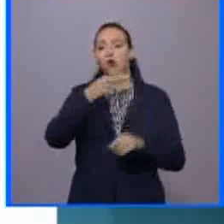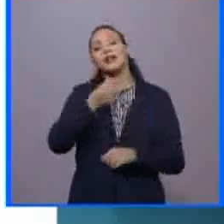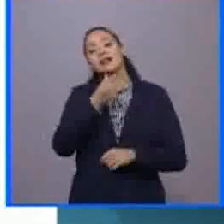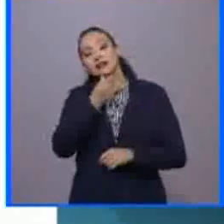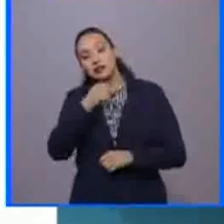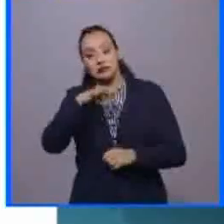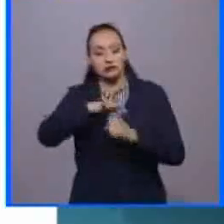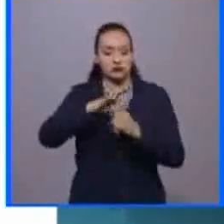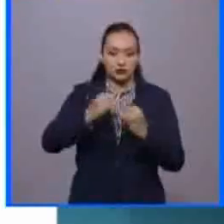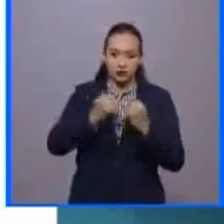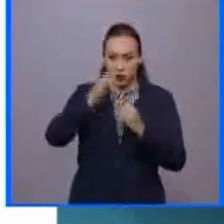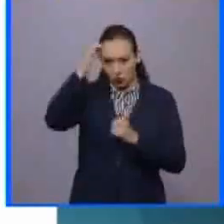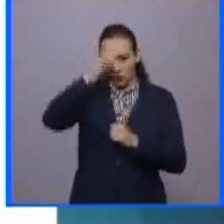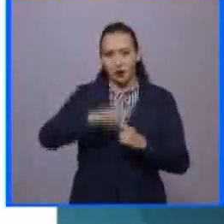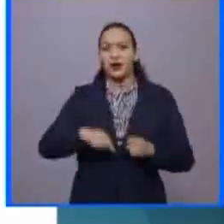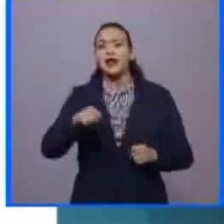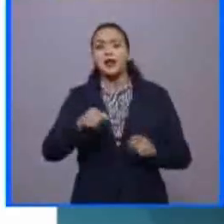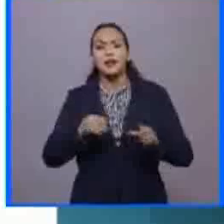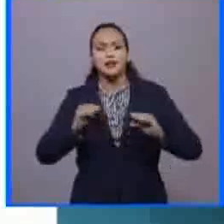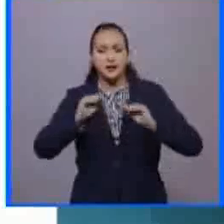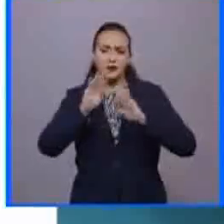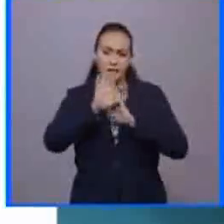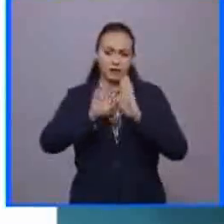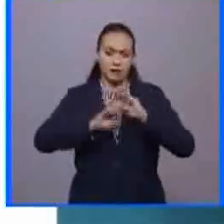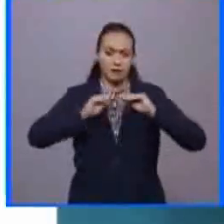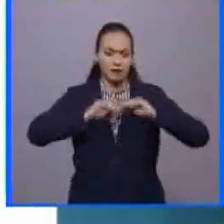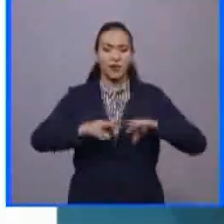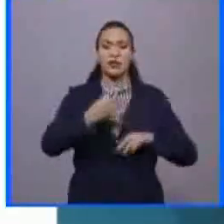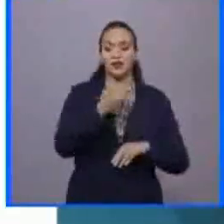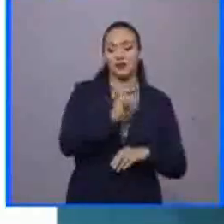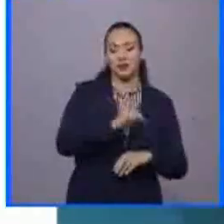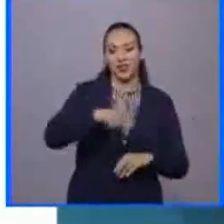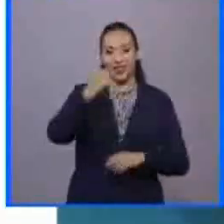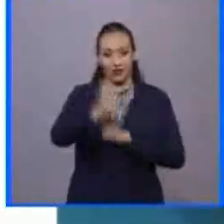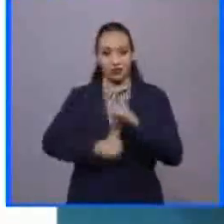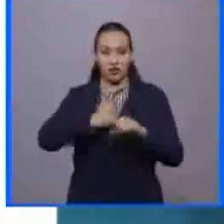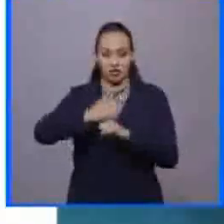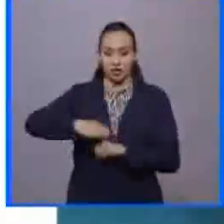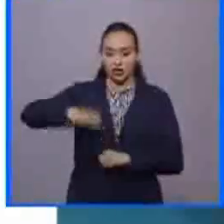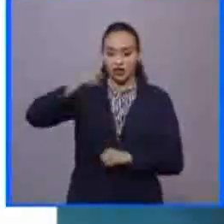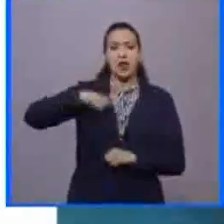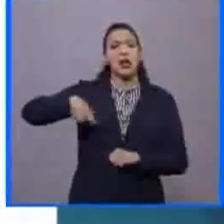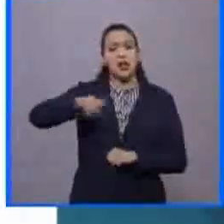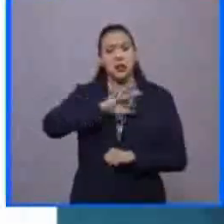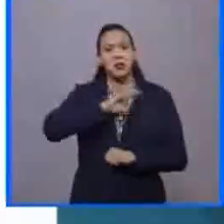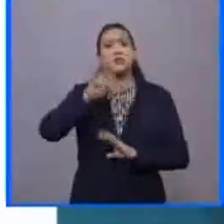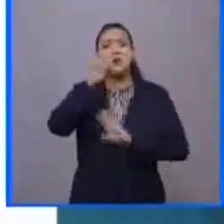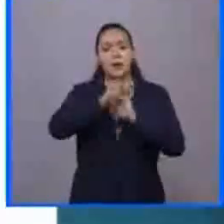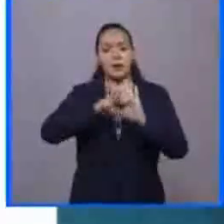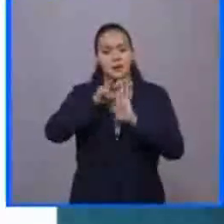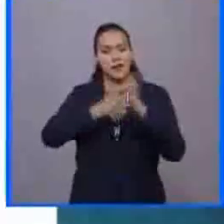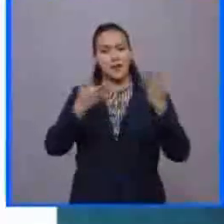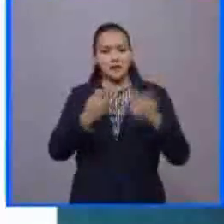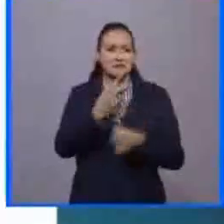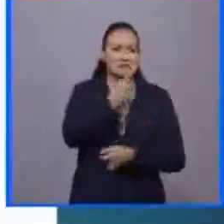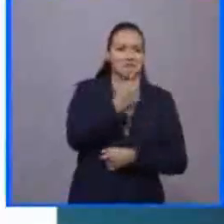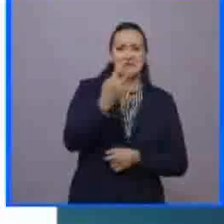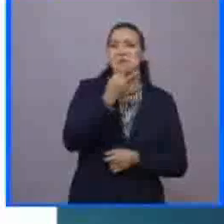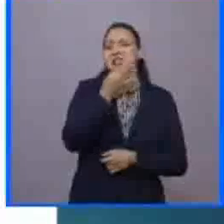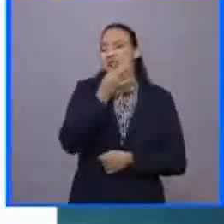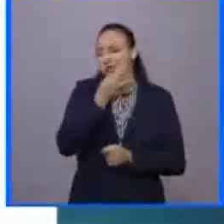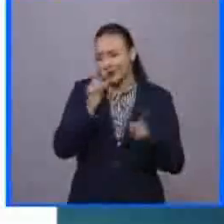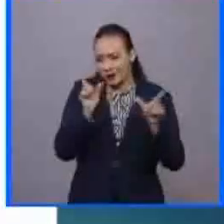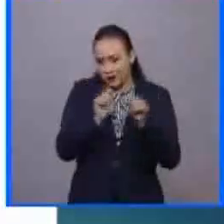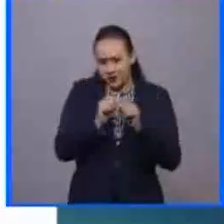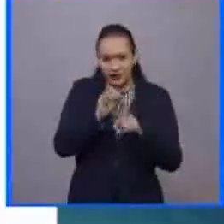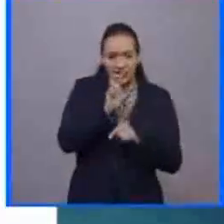La convocatoria está dirigida a niñas y niños de 9 a 12 años, quienes podrán enviar un video de 1 a 3 minutos